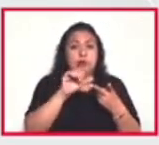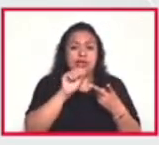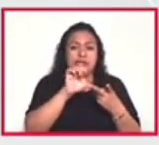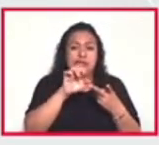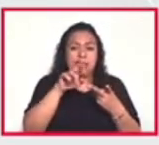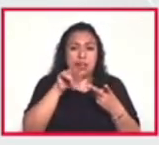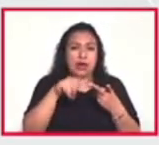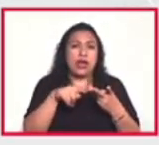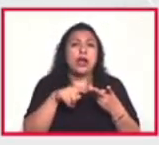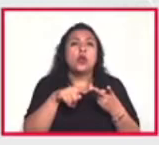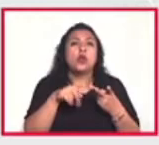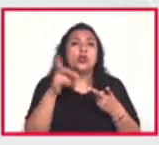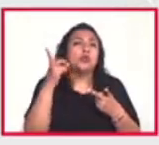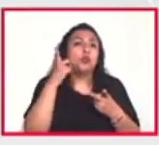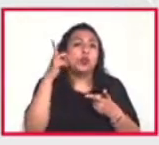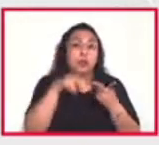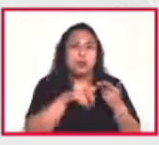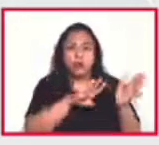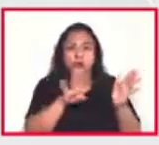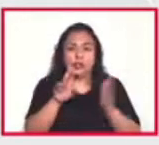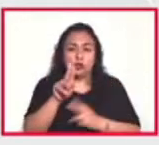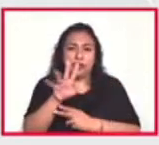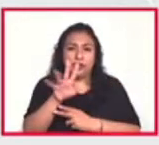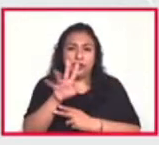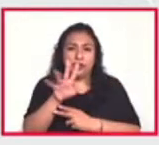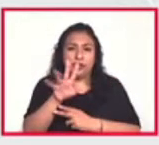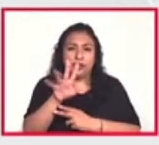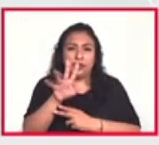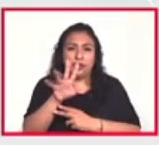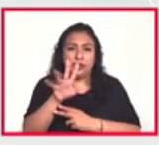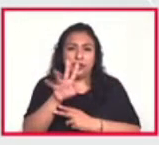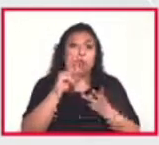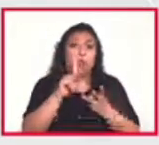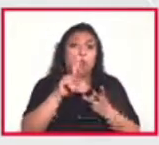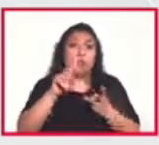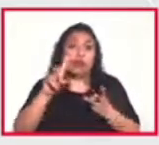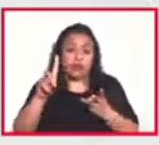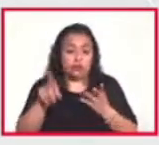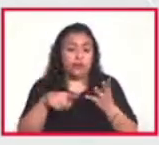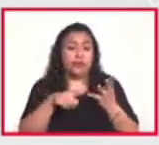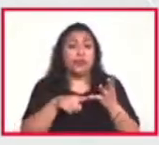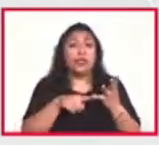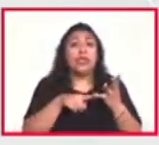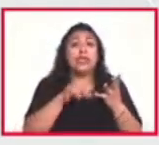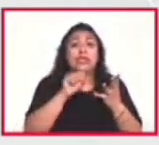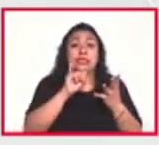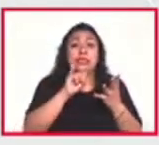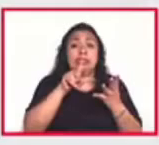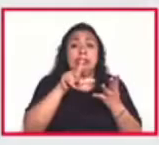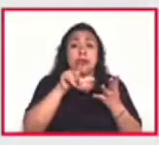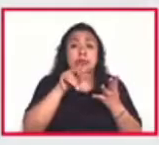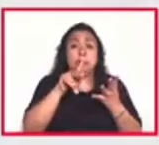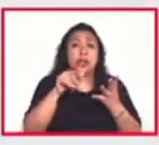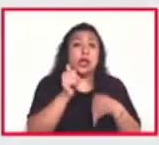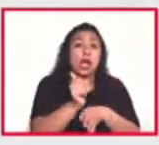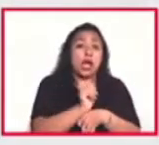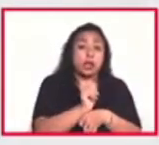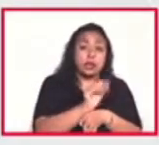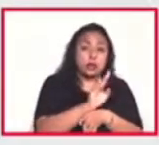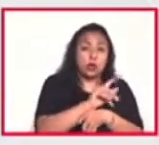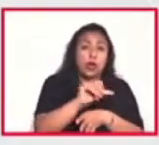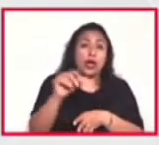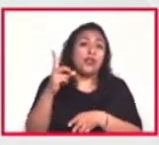fue diputada en 1998 y luego senadora por el PRD. Silvia Pinal pasó de actriz de Buñuel a